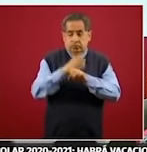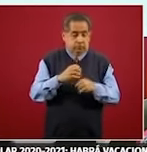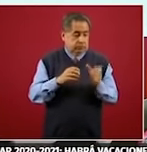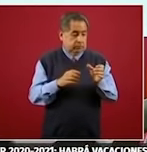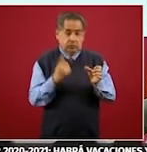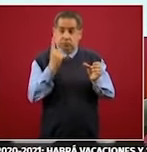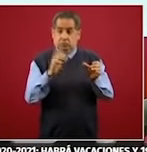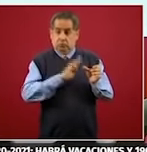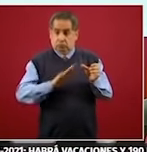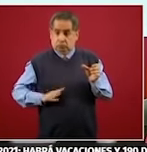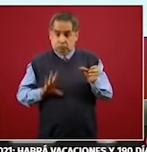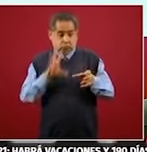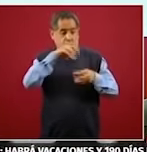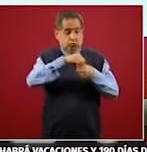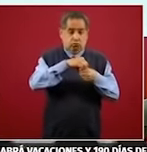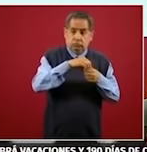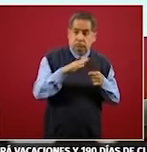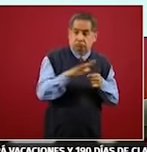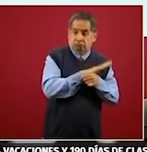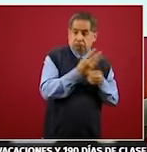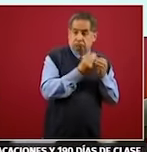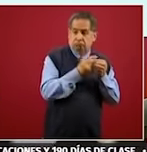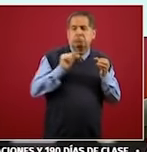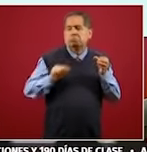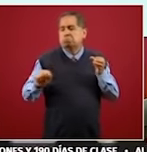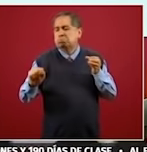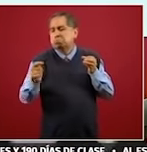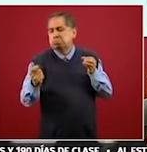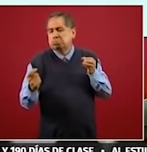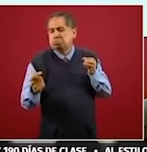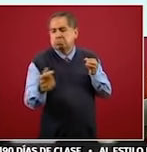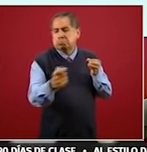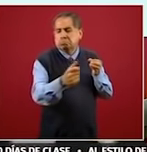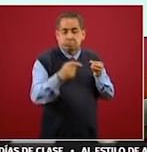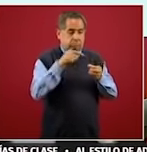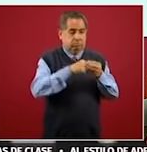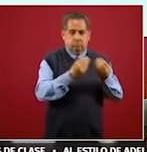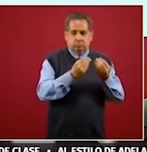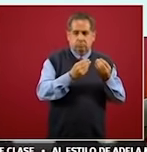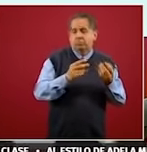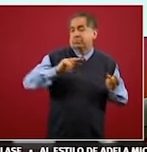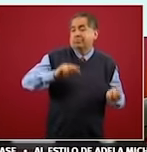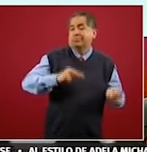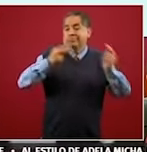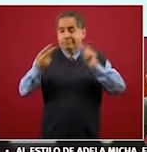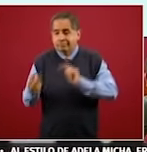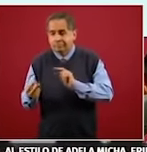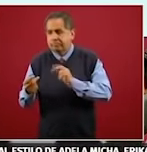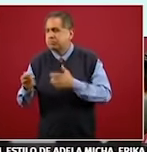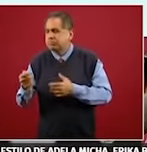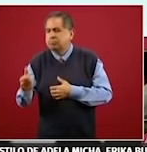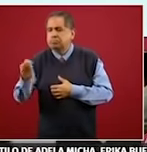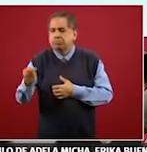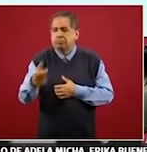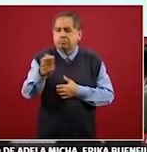municipio concentra la mayor cantidad de la epidemia activa y hay otros donde al momento en que algunos